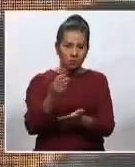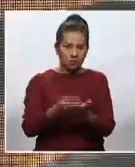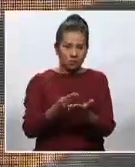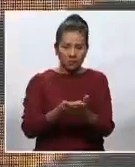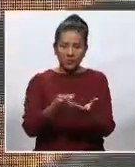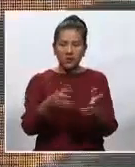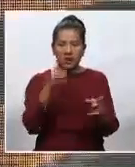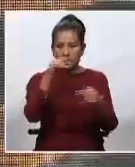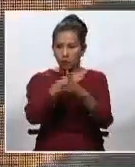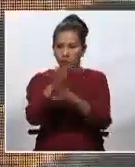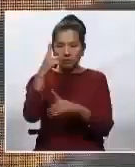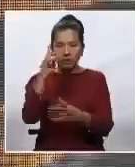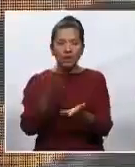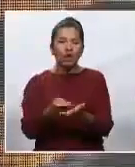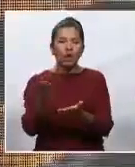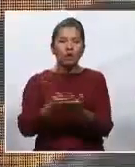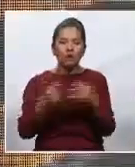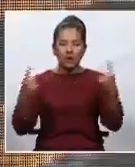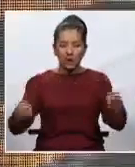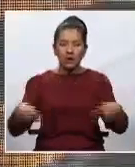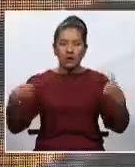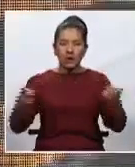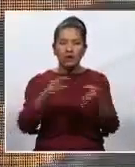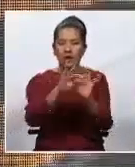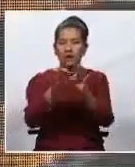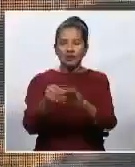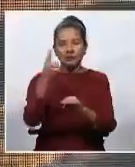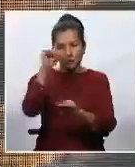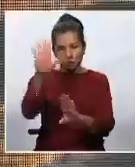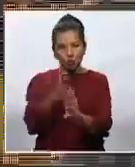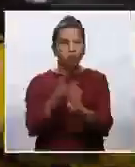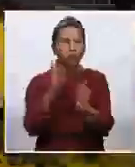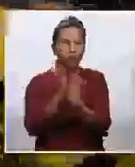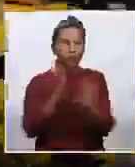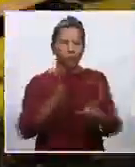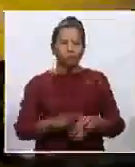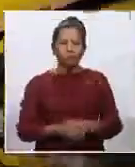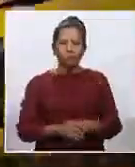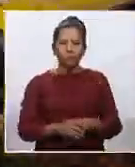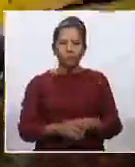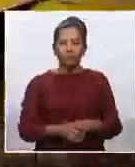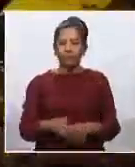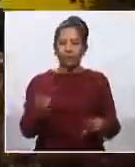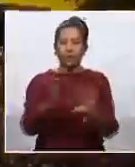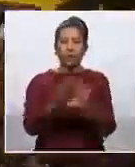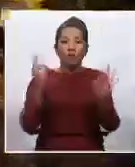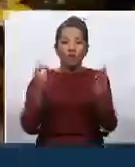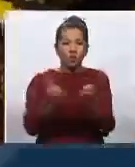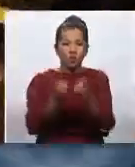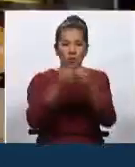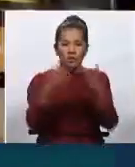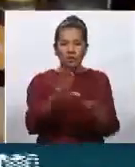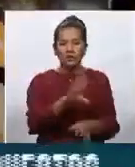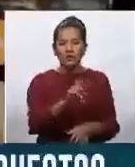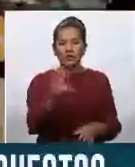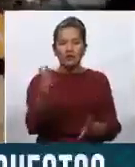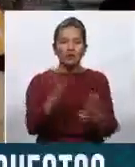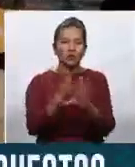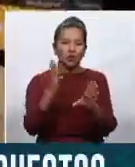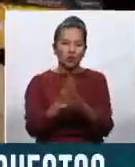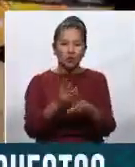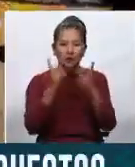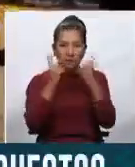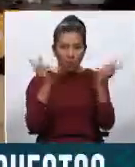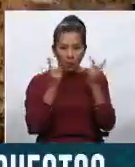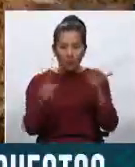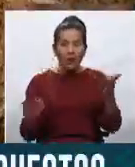destinaron para la compra de llantas de repuestos para estos buses. Una flota de 66 buses Puma Qatari nuevos